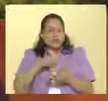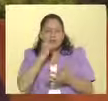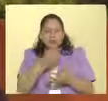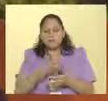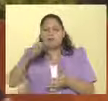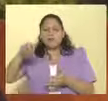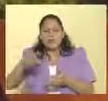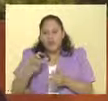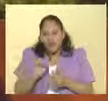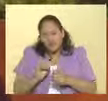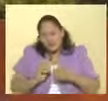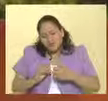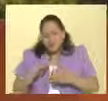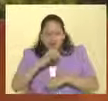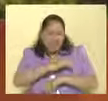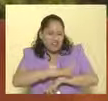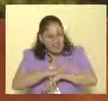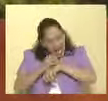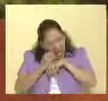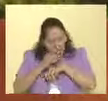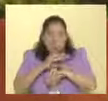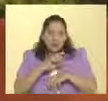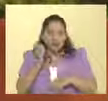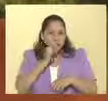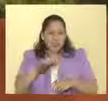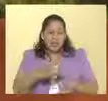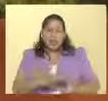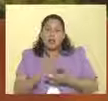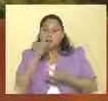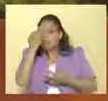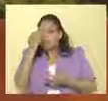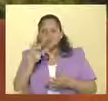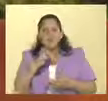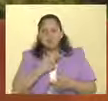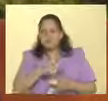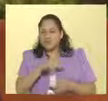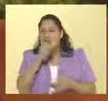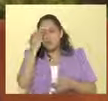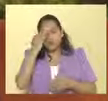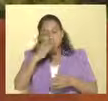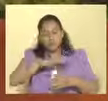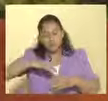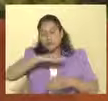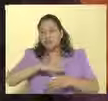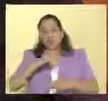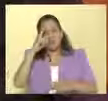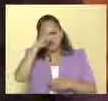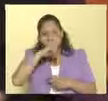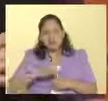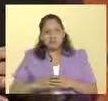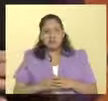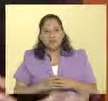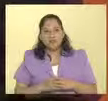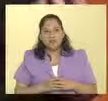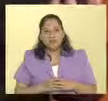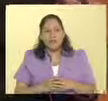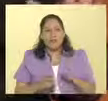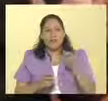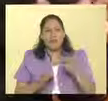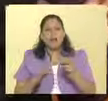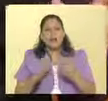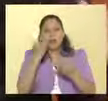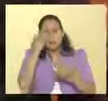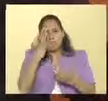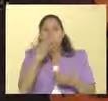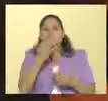se erizan, uh-huh, o te arañan o te muerden, porque un gato es muy raro que te aguante mucho tiempo, uh-huh, caricia. Entonces, ¿cuánto tiempo?